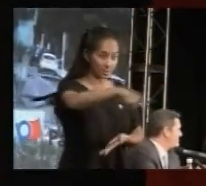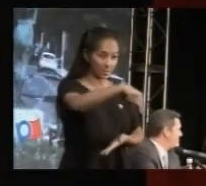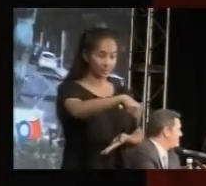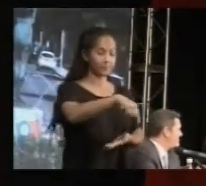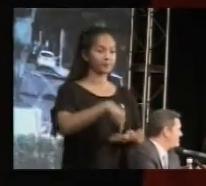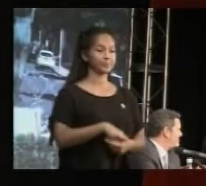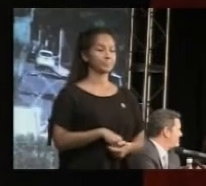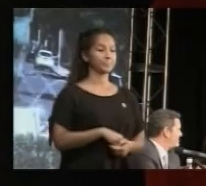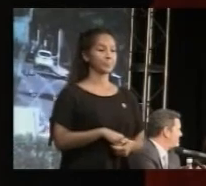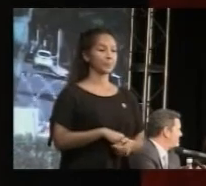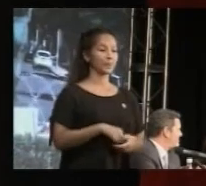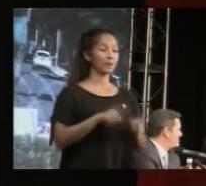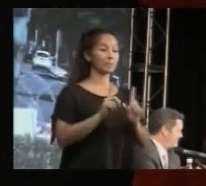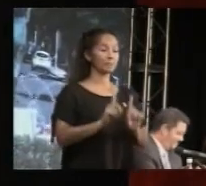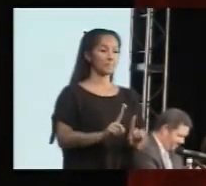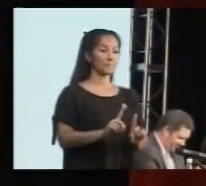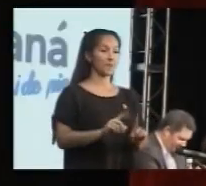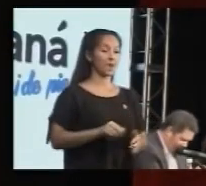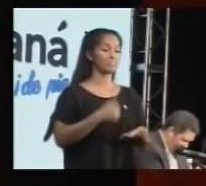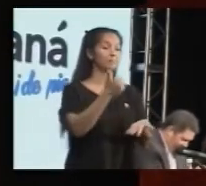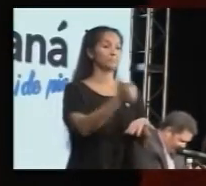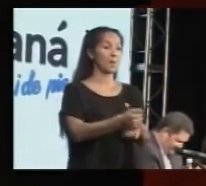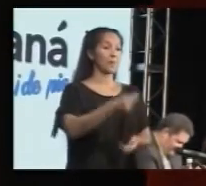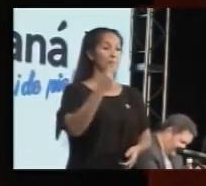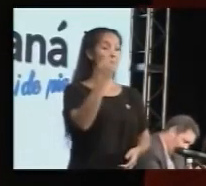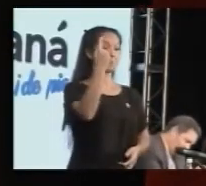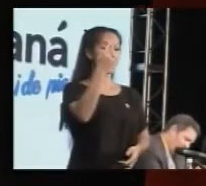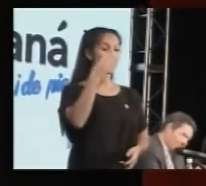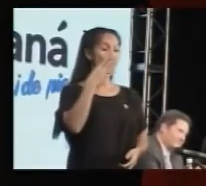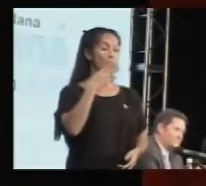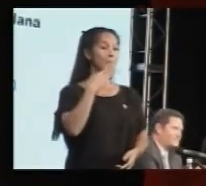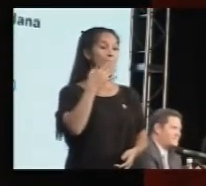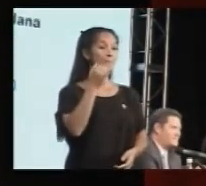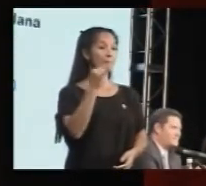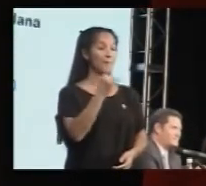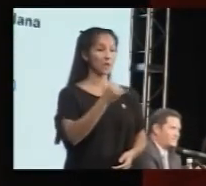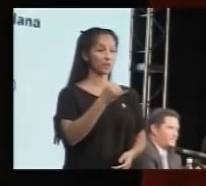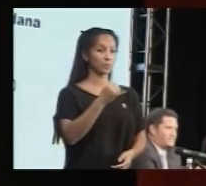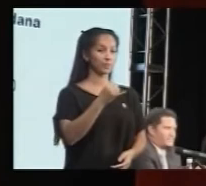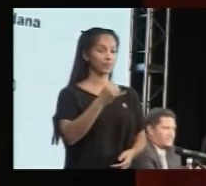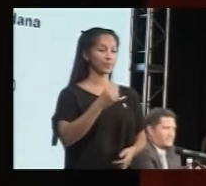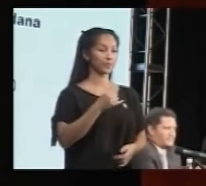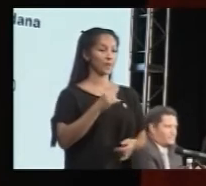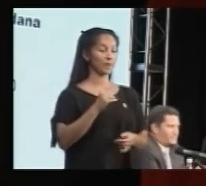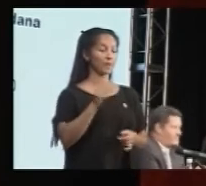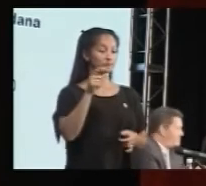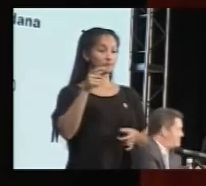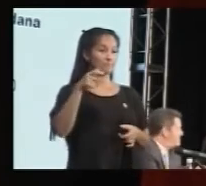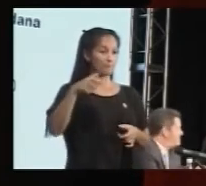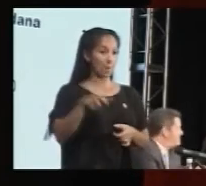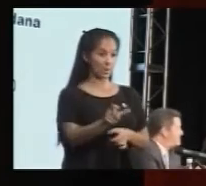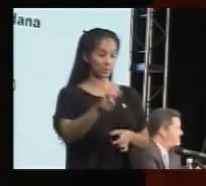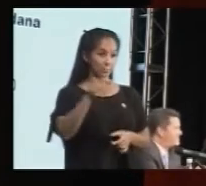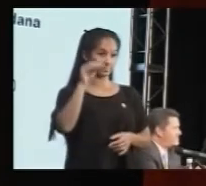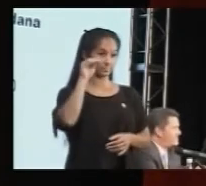y su aplicación a partir del 1 de mayo traerá muchos beneficios. El boleto combinado para que quien tome más de